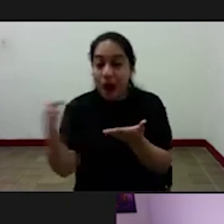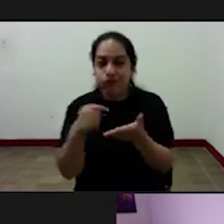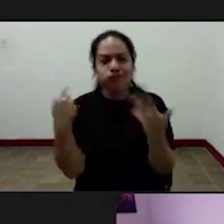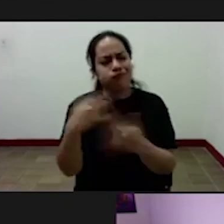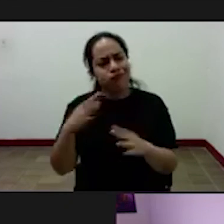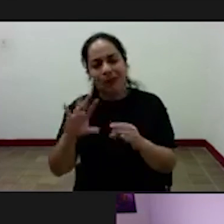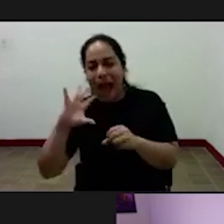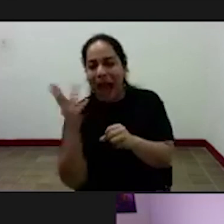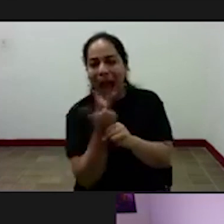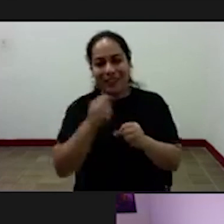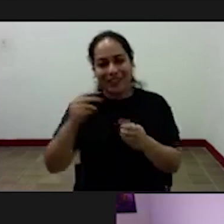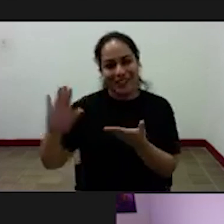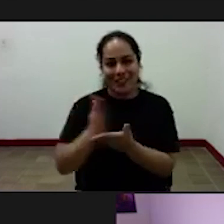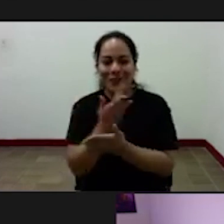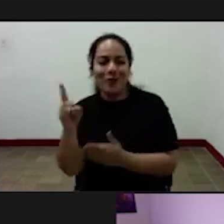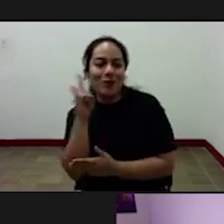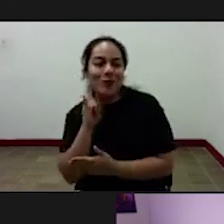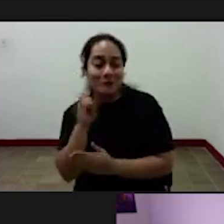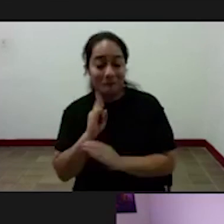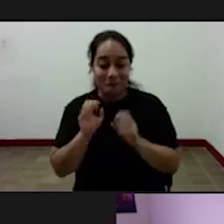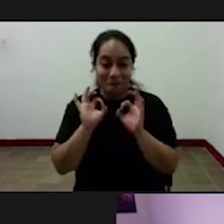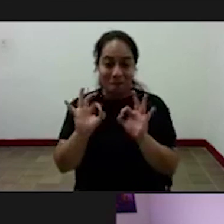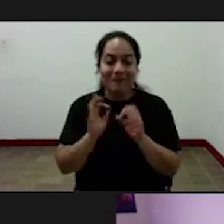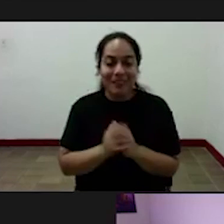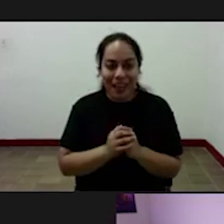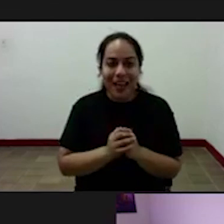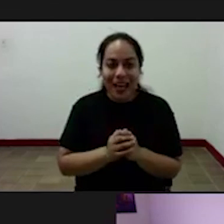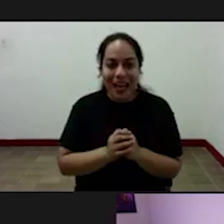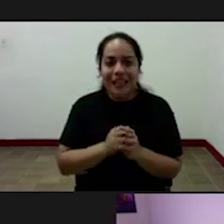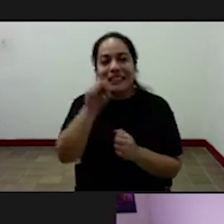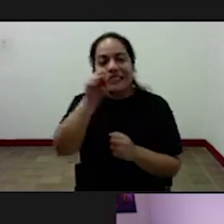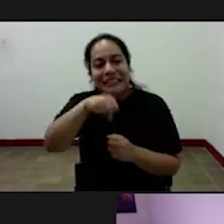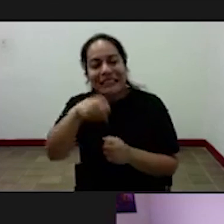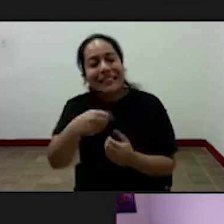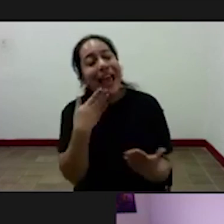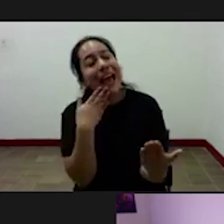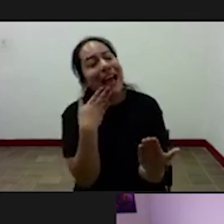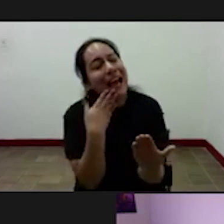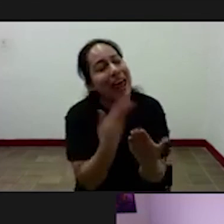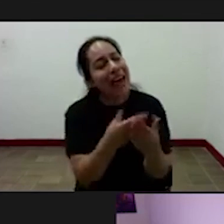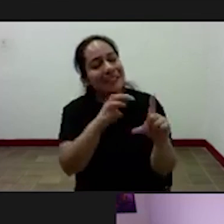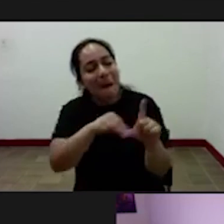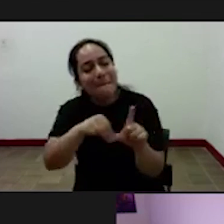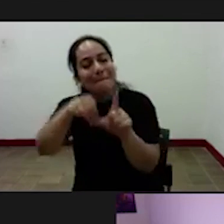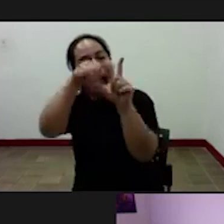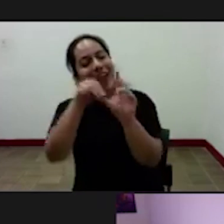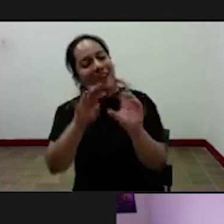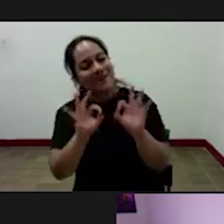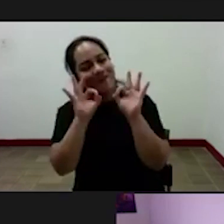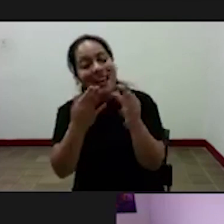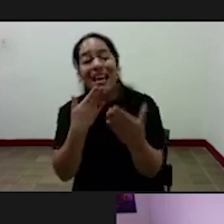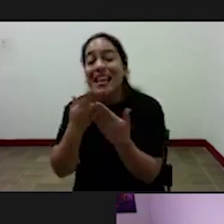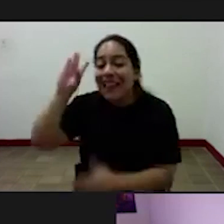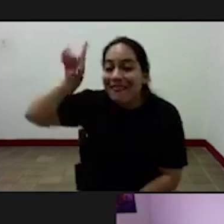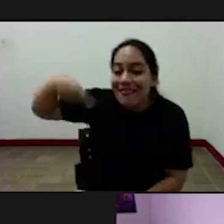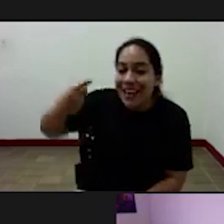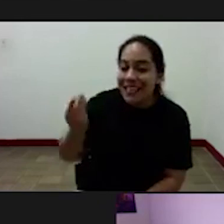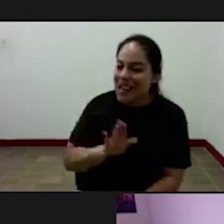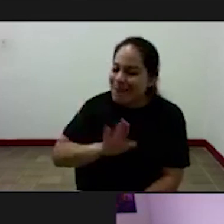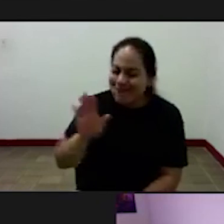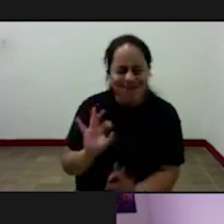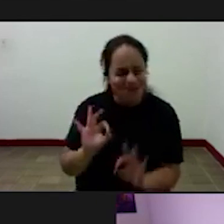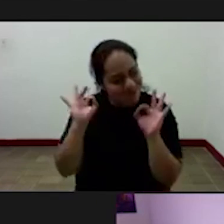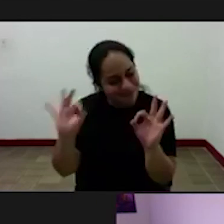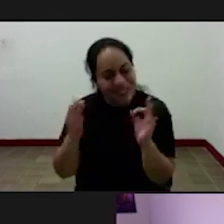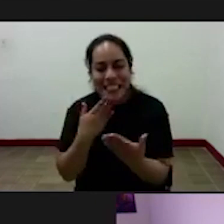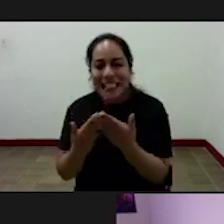¿no? Sí, bueno, maestro, muchísimas gracias a Daniela por su pregunta. Ahí en el